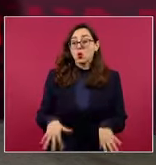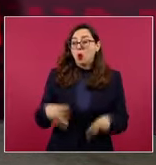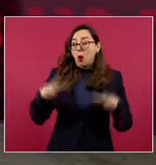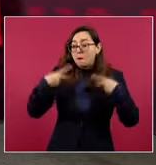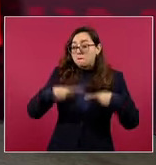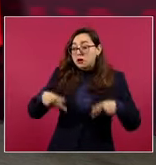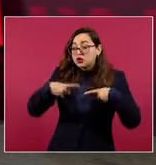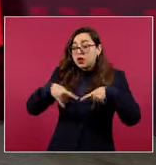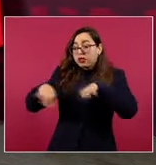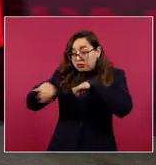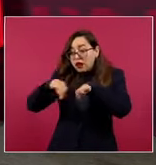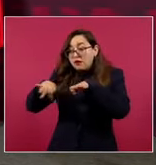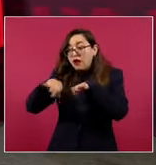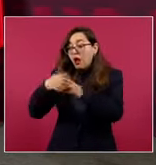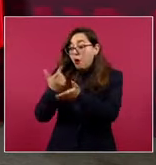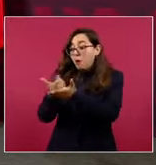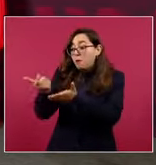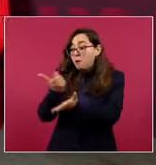se incrementaba la inflación